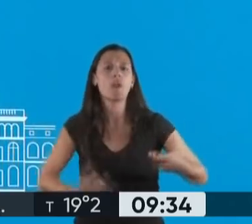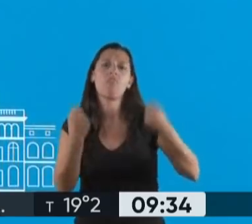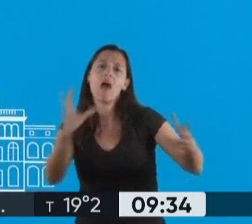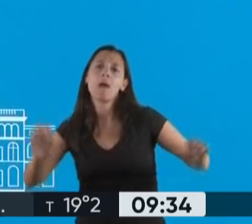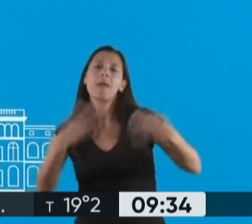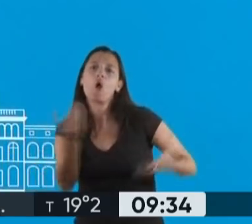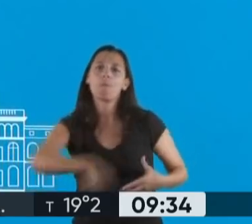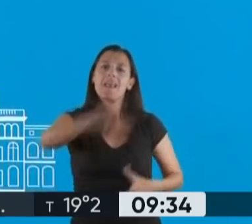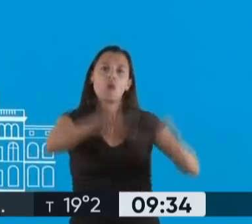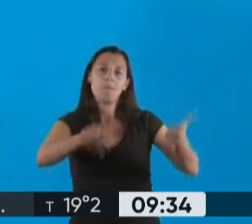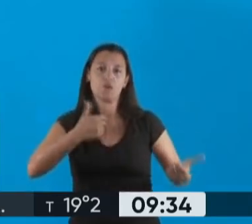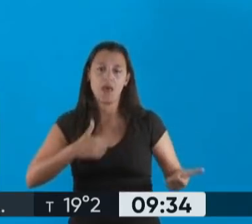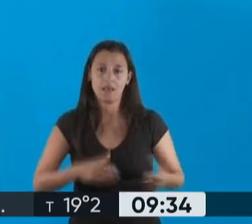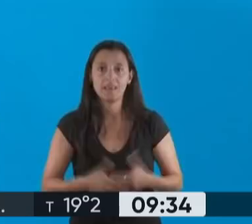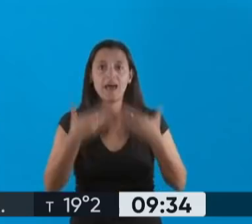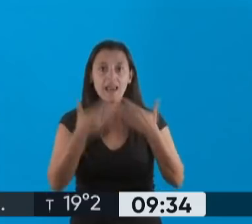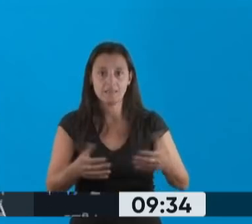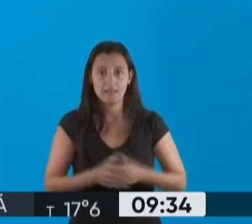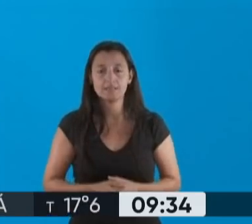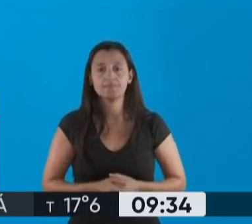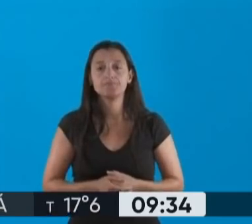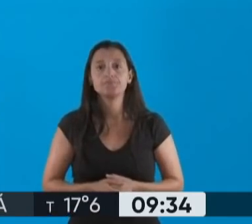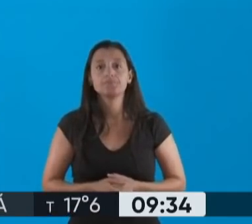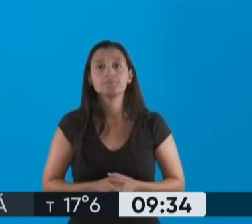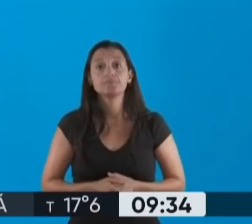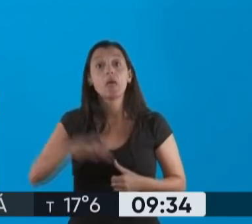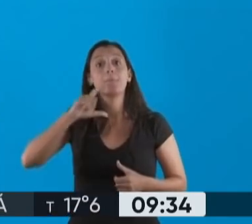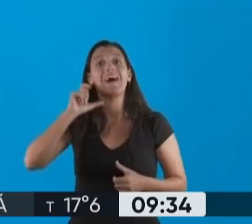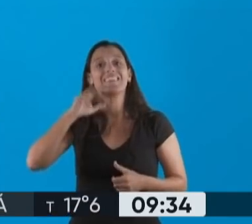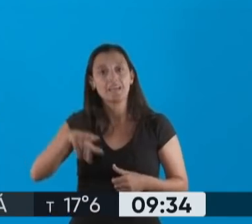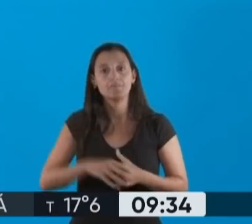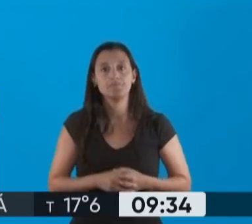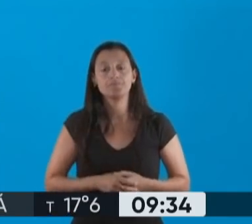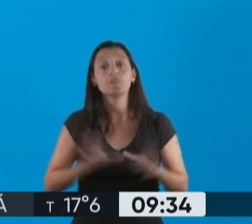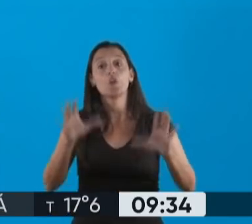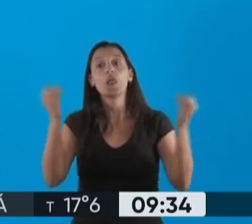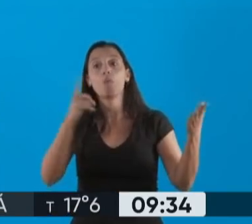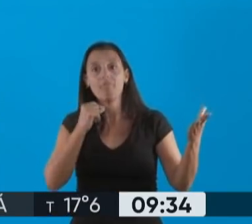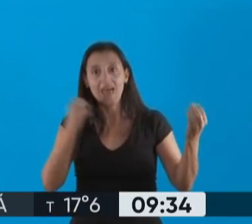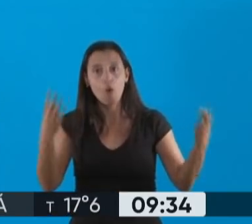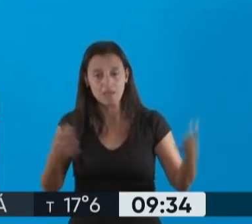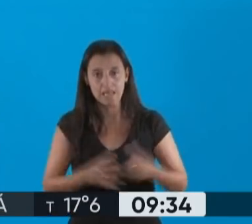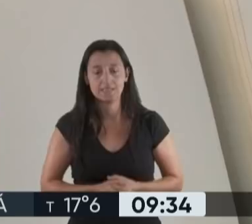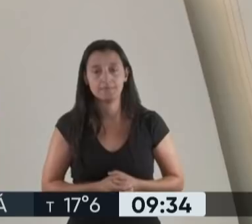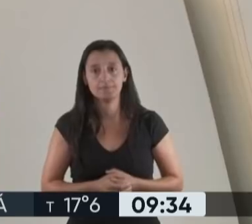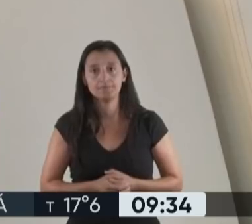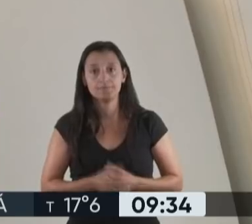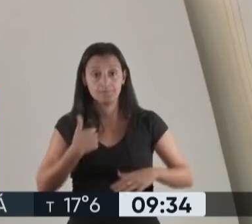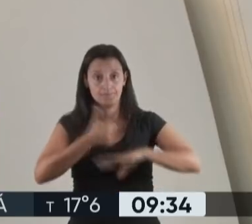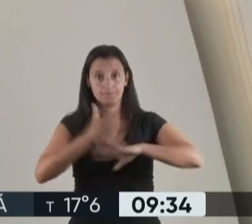las argentinas. Gracias, Nicolás. Patrick Gillespie, de Bloomberg. Hola, Gabriela. Buen día. ¿Cómo estás? Estoy